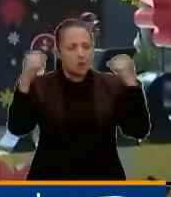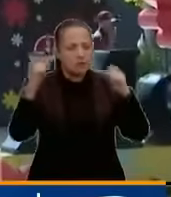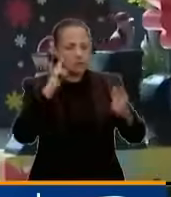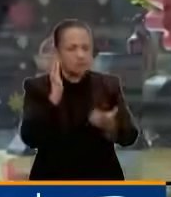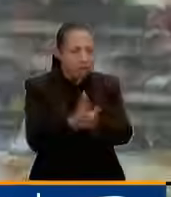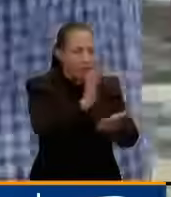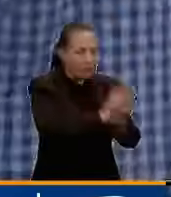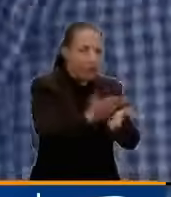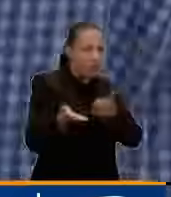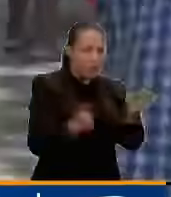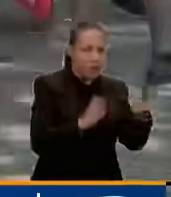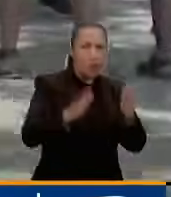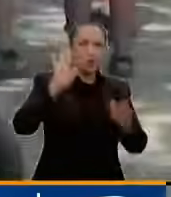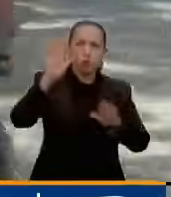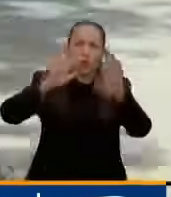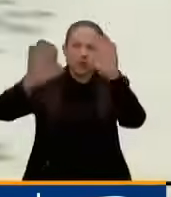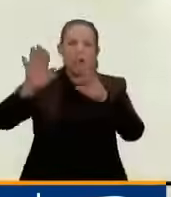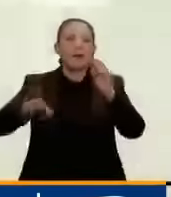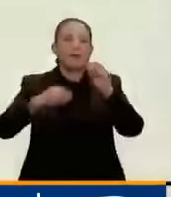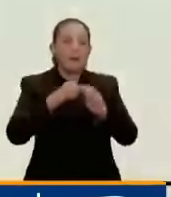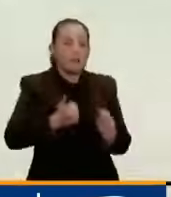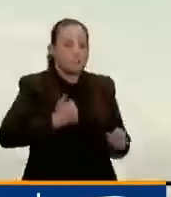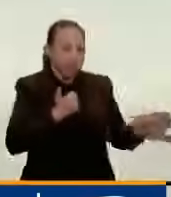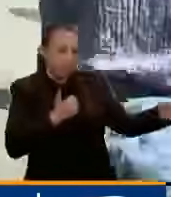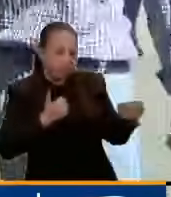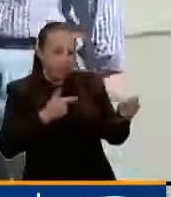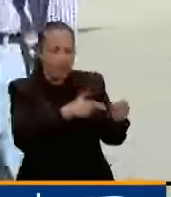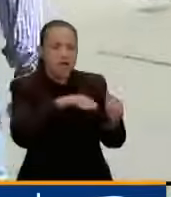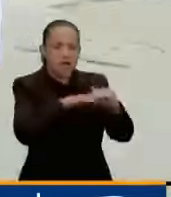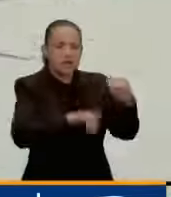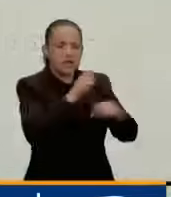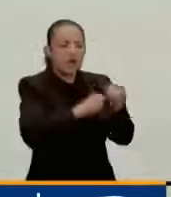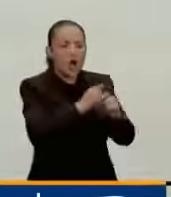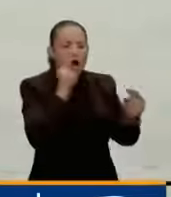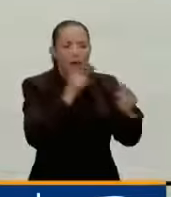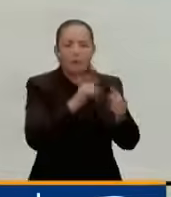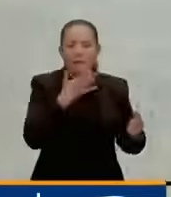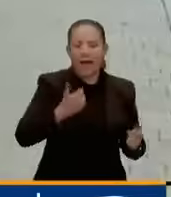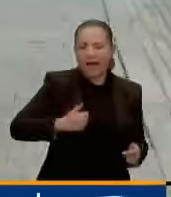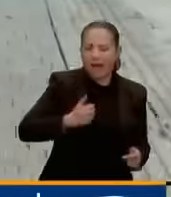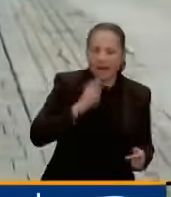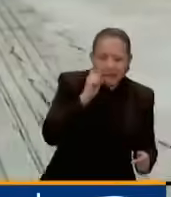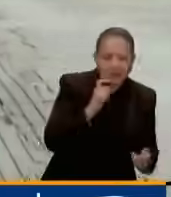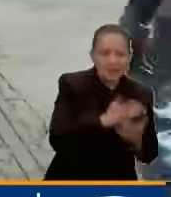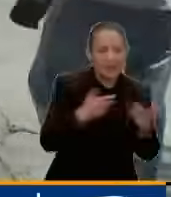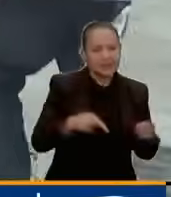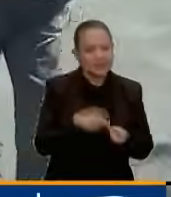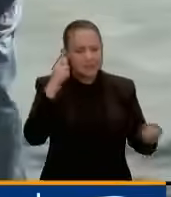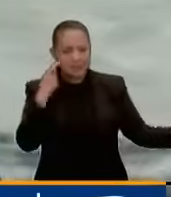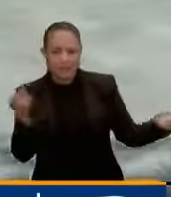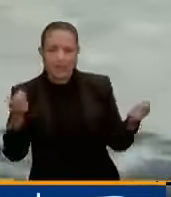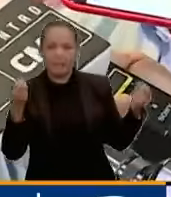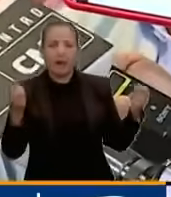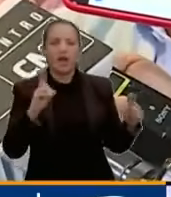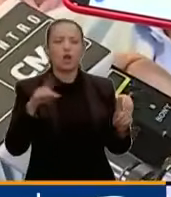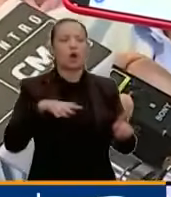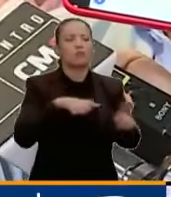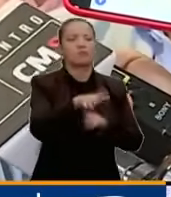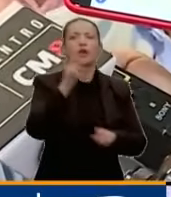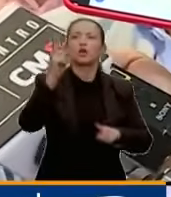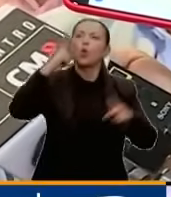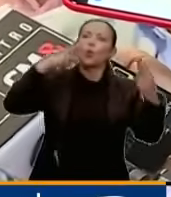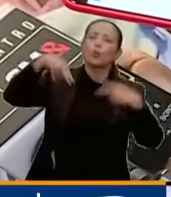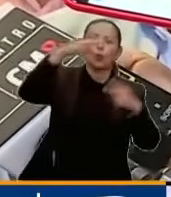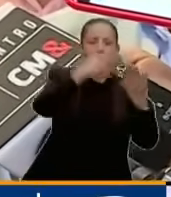y la explotación sexual de menores, las autoridades trabajan para que el turismo no se vea opacado. Contactan a las menores a través de las